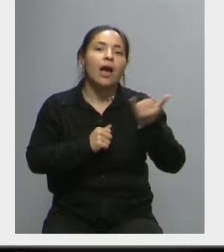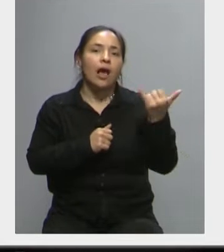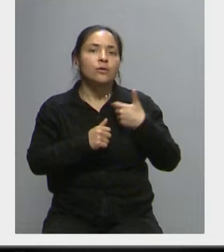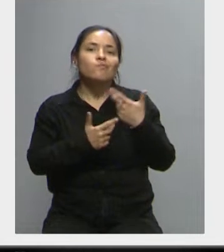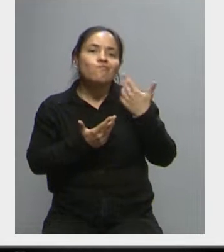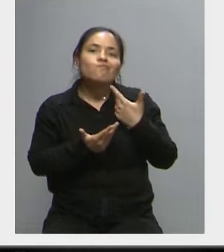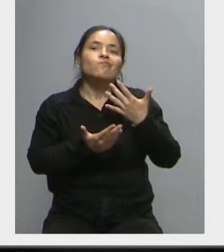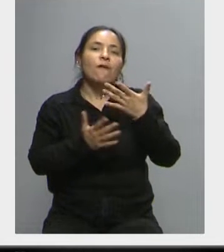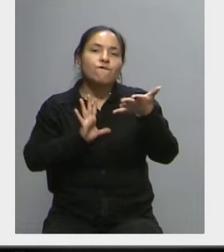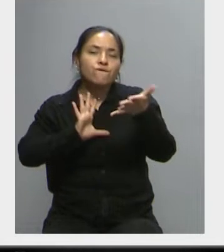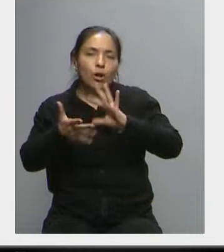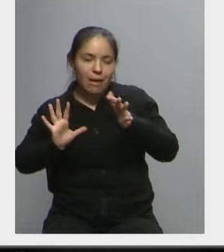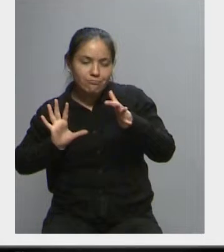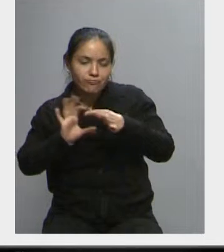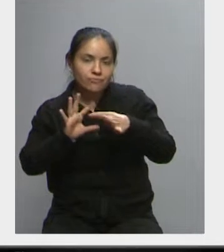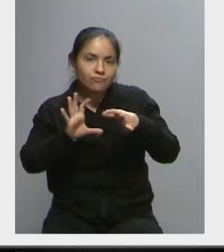Entonces, en definitiva,